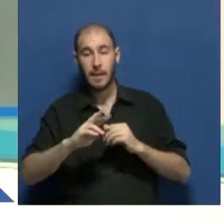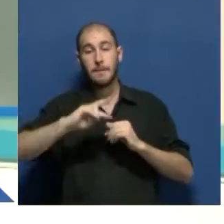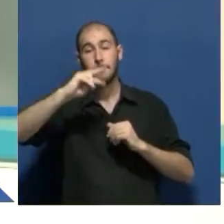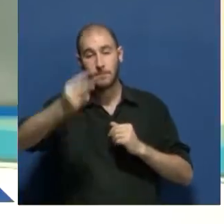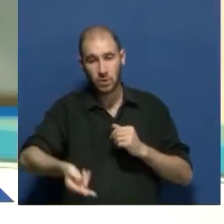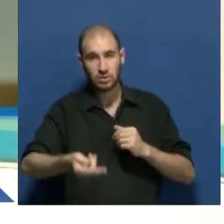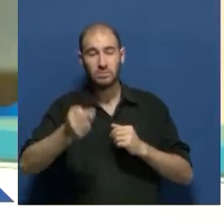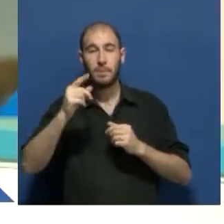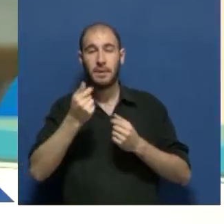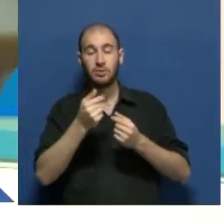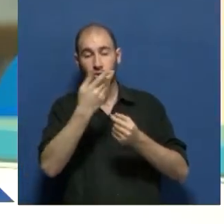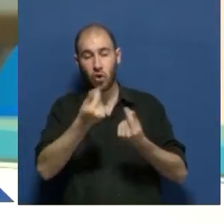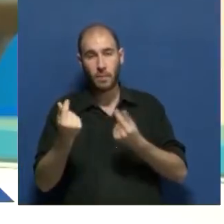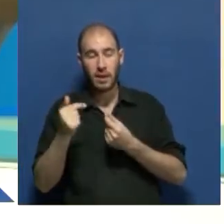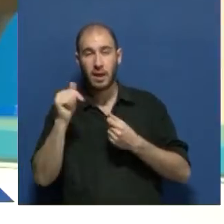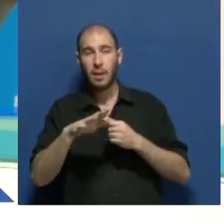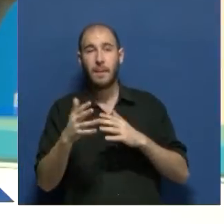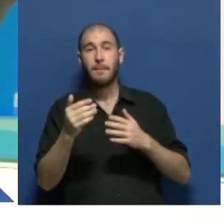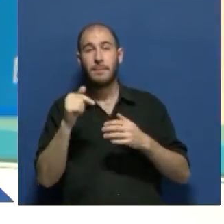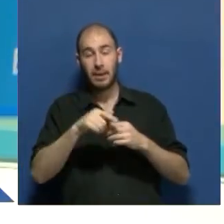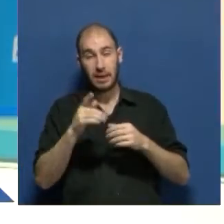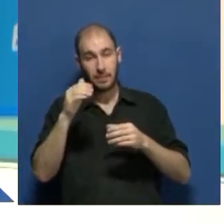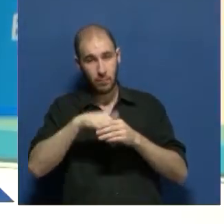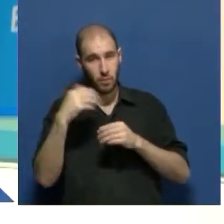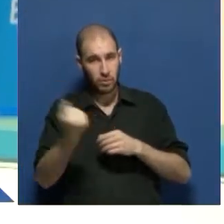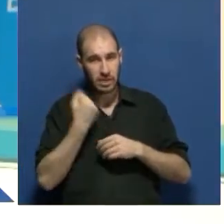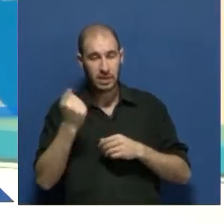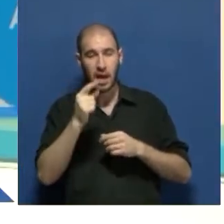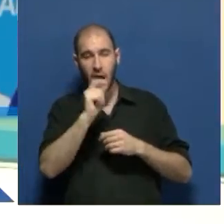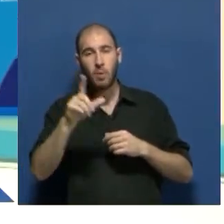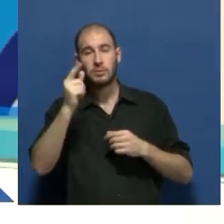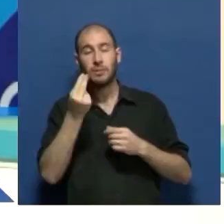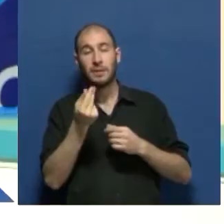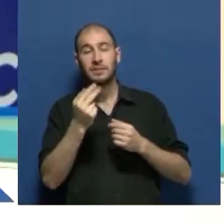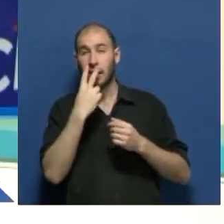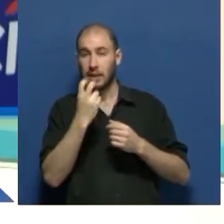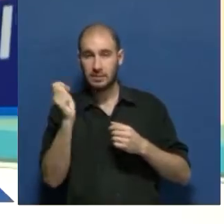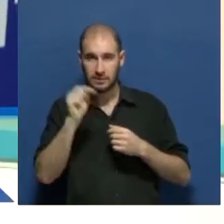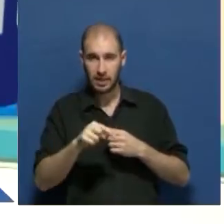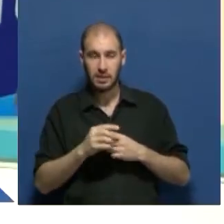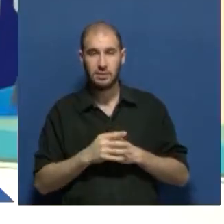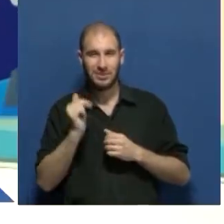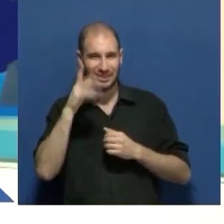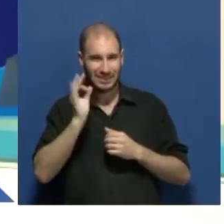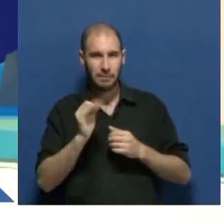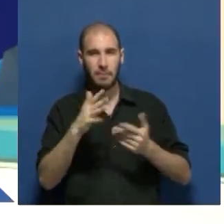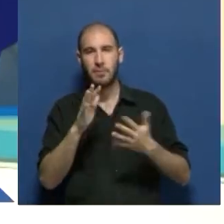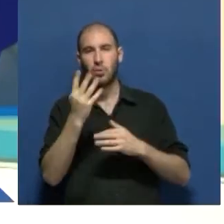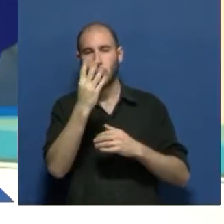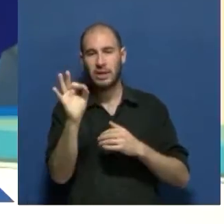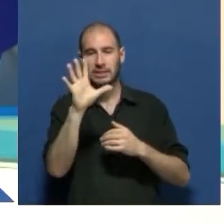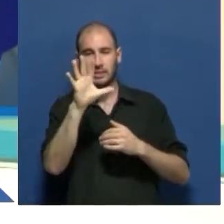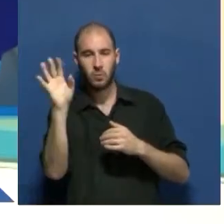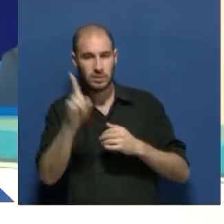próximo índice de precio consumidor va a tener que tener en cuenta el aumento de las tarifas eléctricas, que ustedes saben que va a rondar entre el 40 y